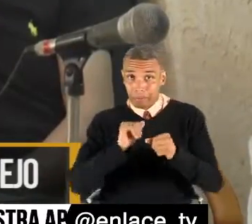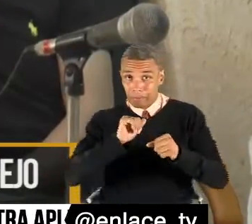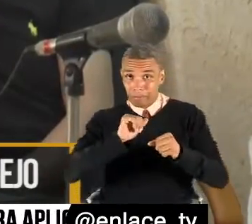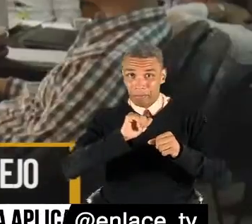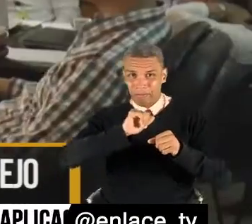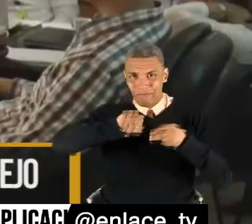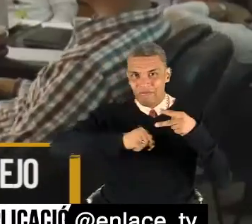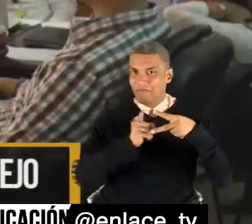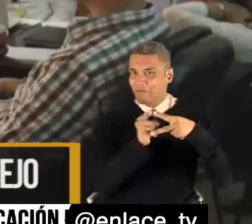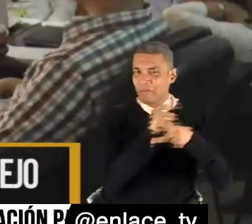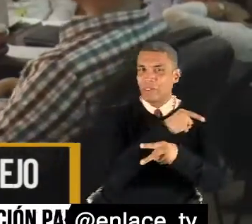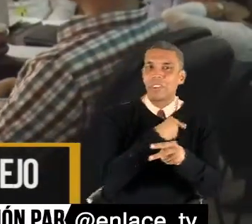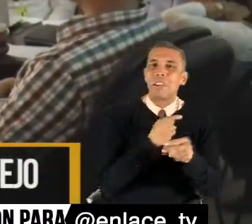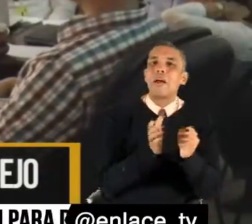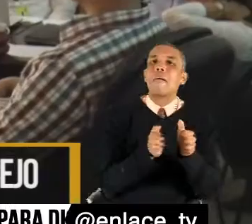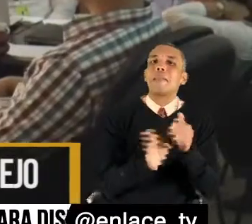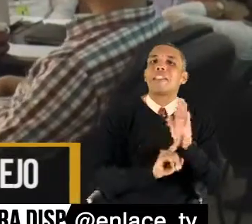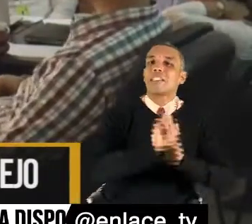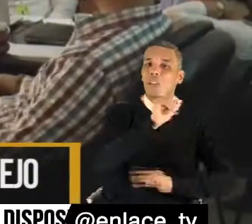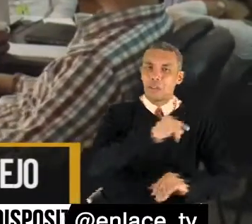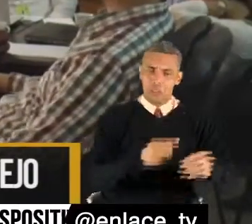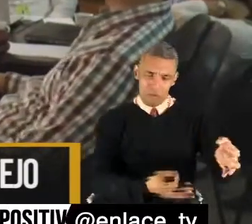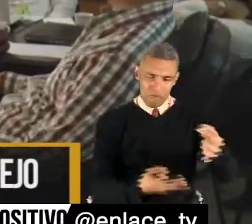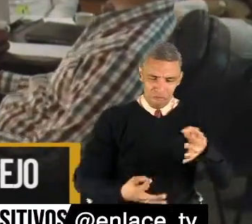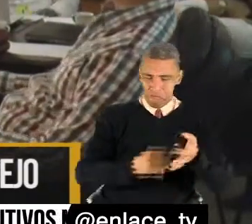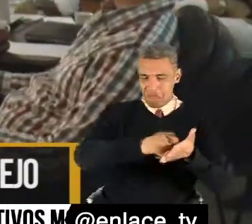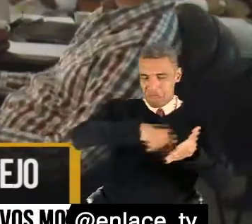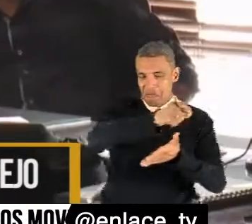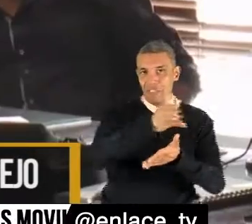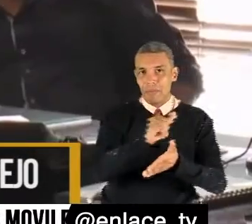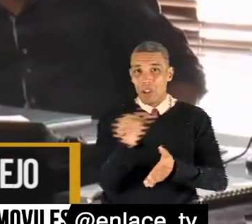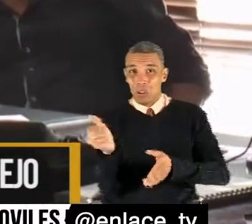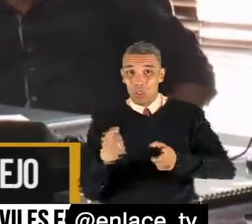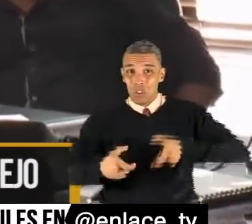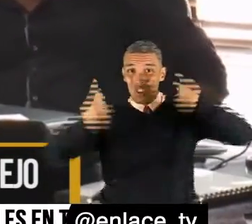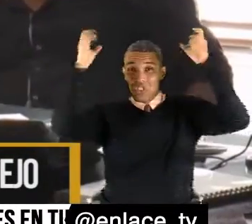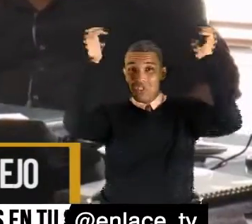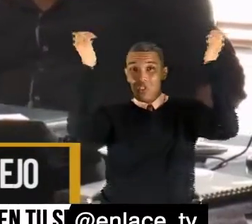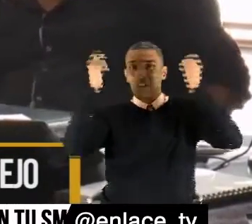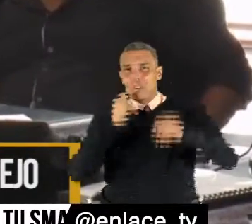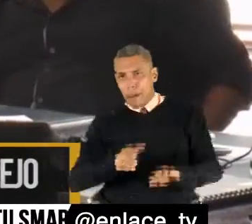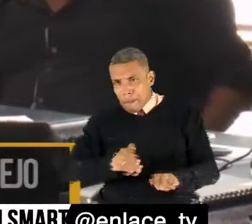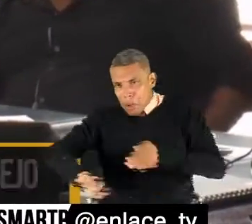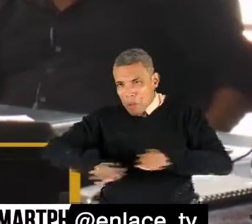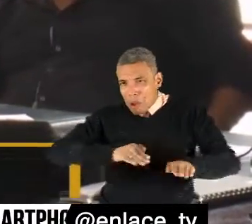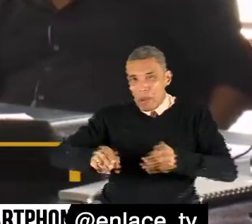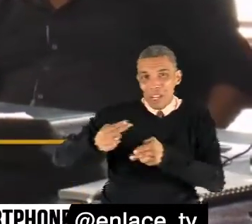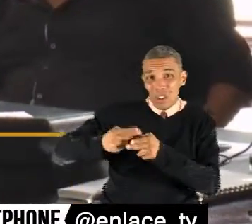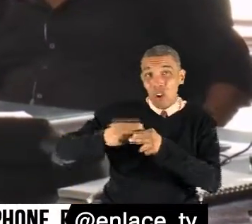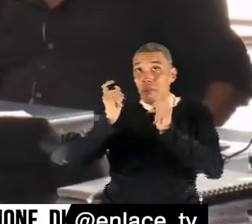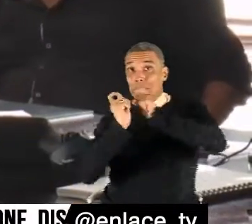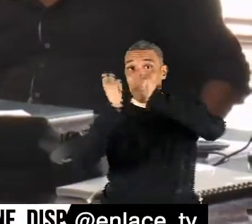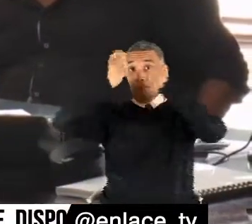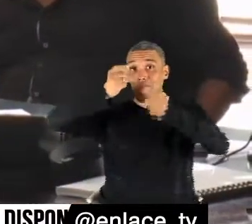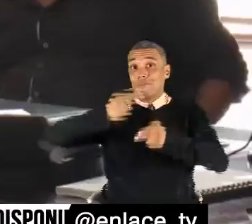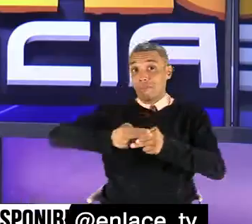municipal Raúl Meneses Monsalve. Desde este 1 de junio inicia el segundo periodo ordinario de sesiones ordinarias de la corporación